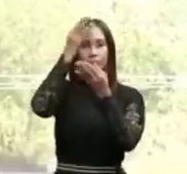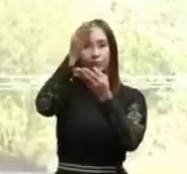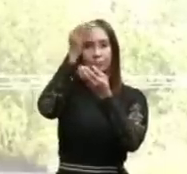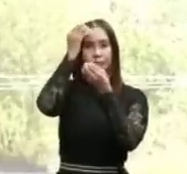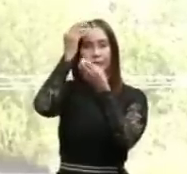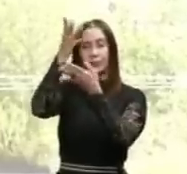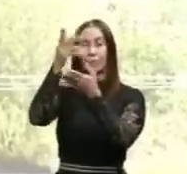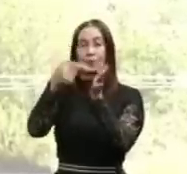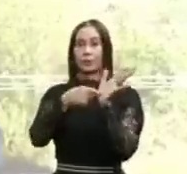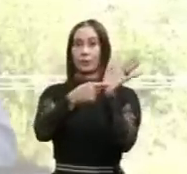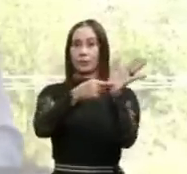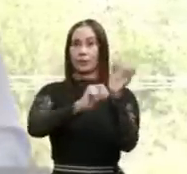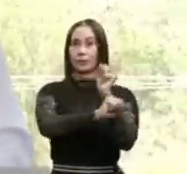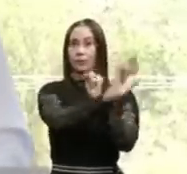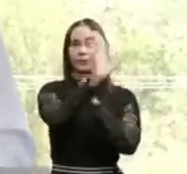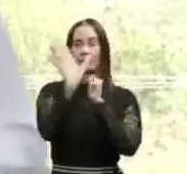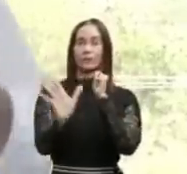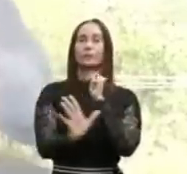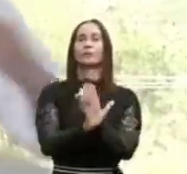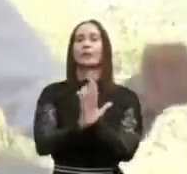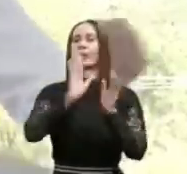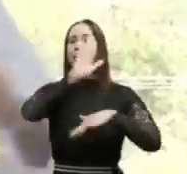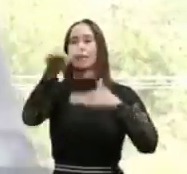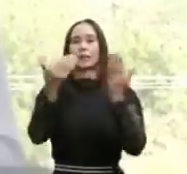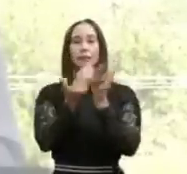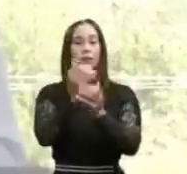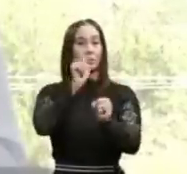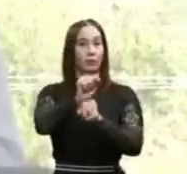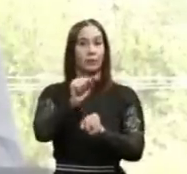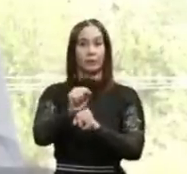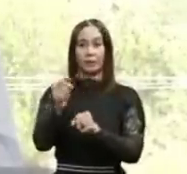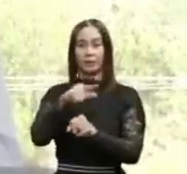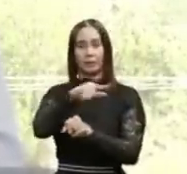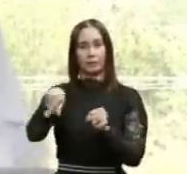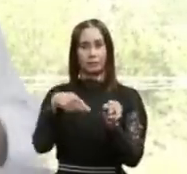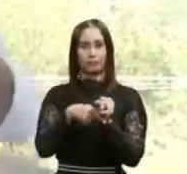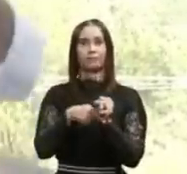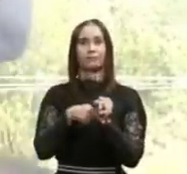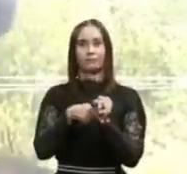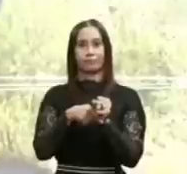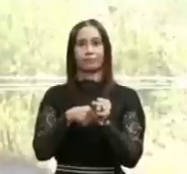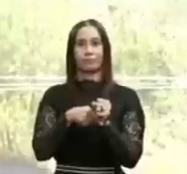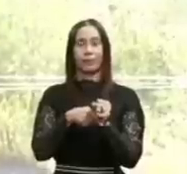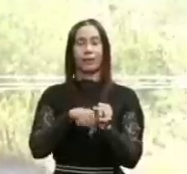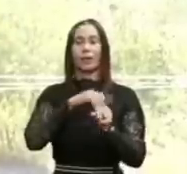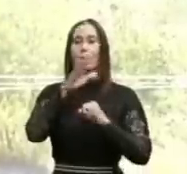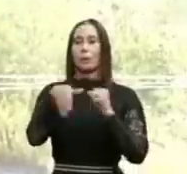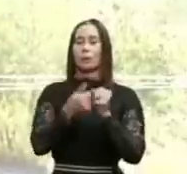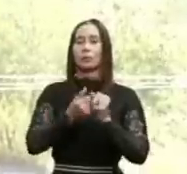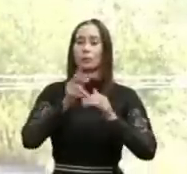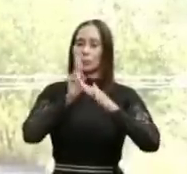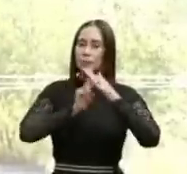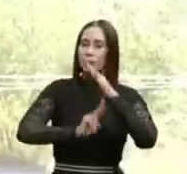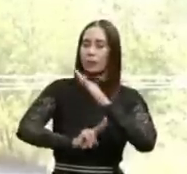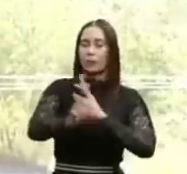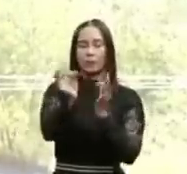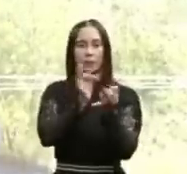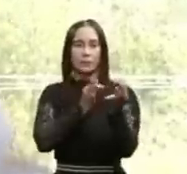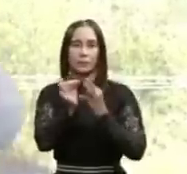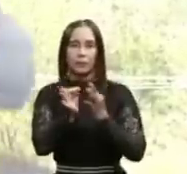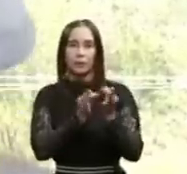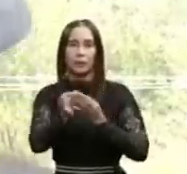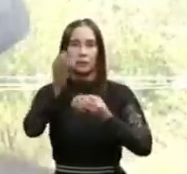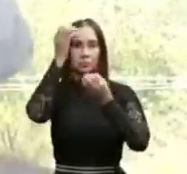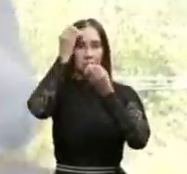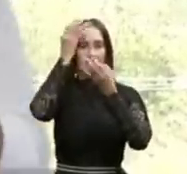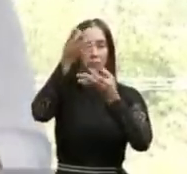la transparencia de todo lo que realizamos. Y vamos con toda la humildad a explicar